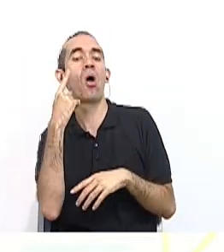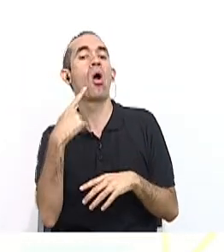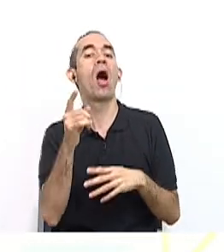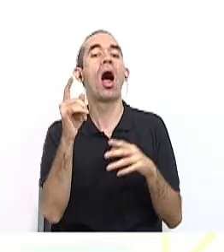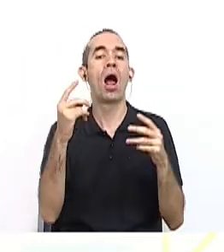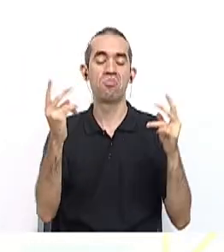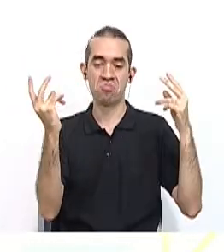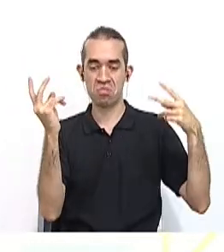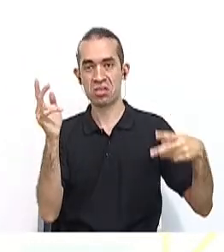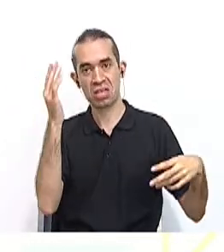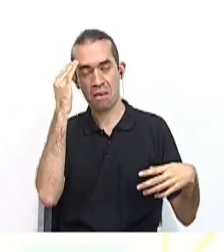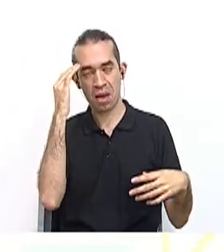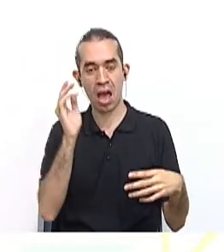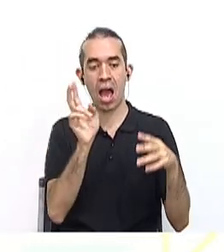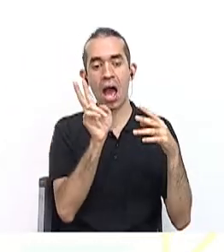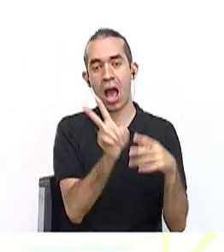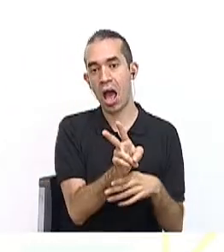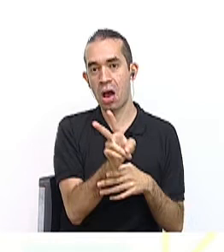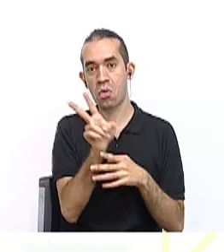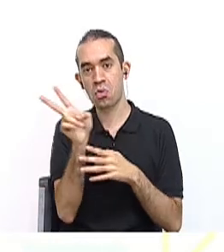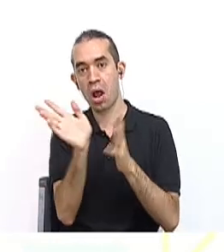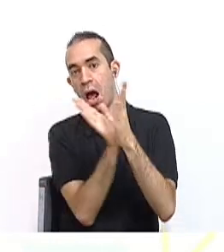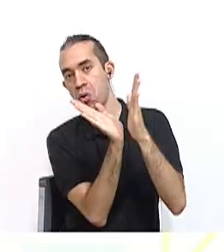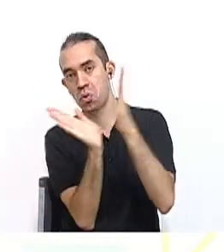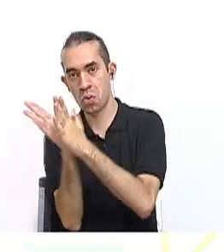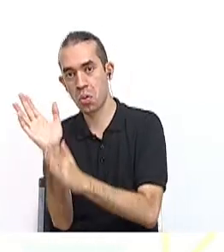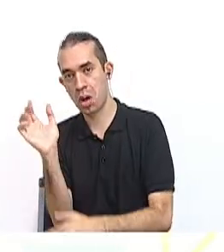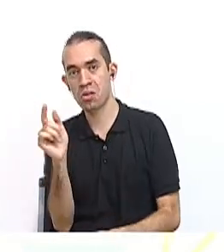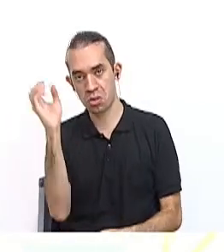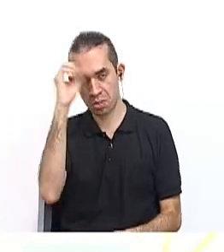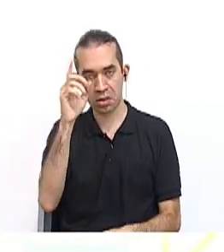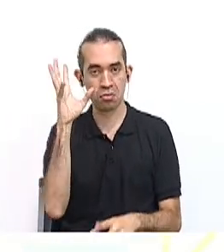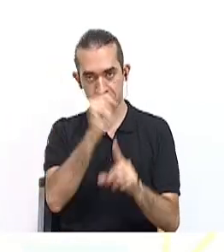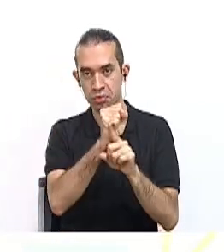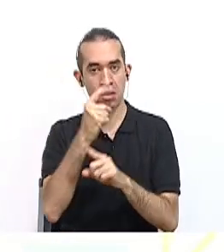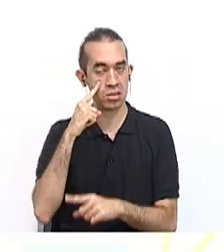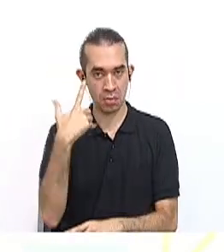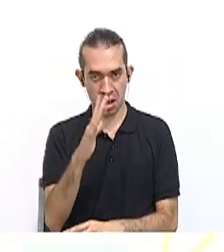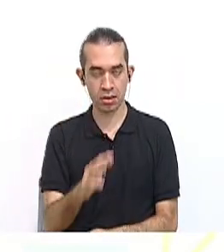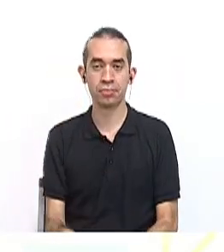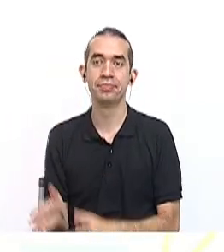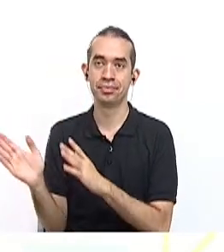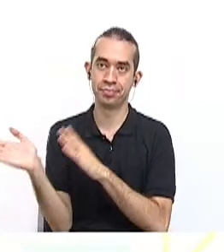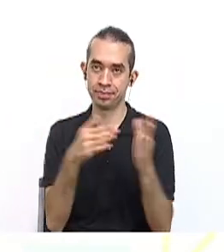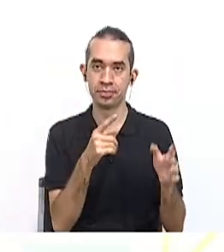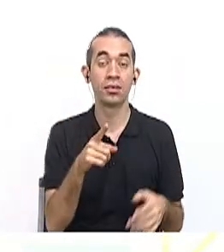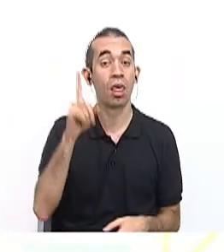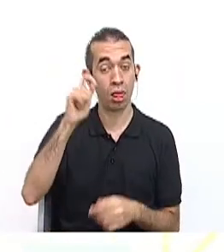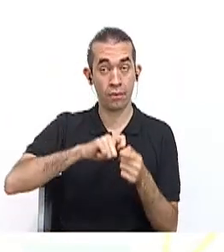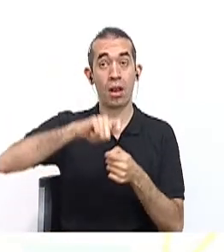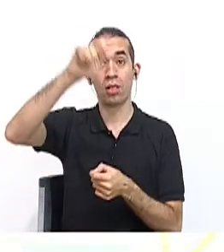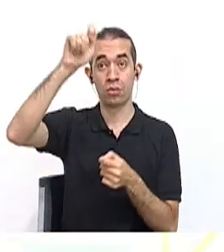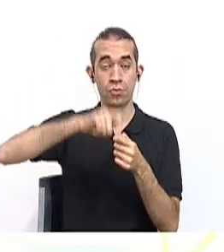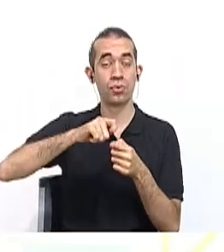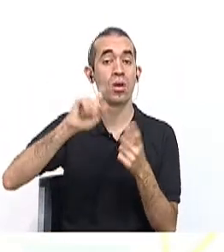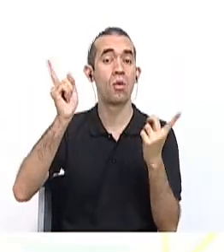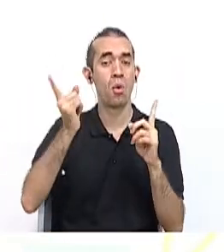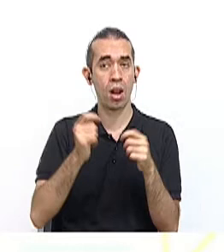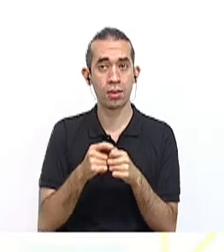ángulo-ángulo. Ahora, vayamos al segundo punto. Nos pedían que calculáramos la altura en el